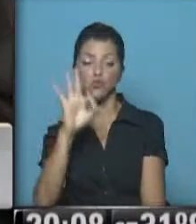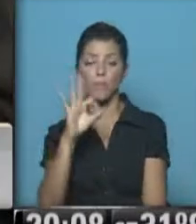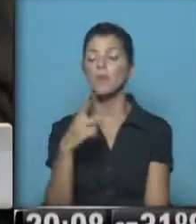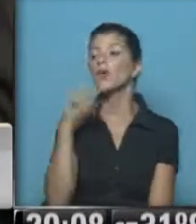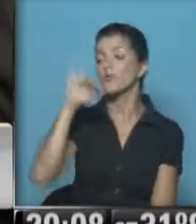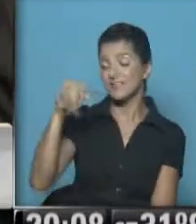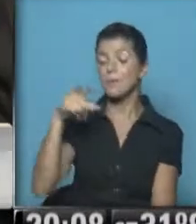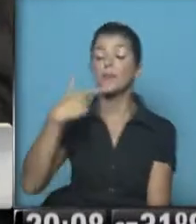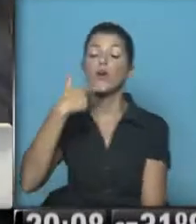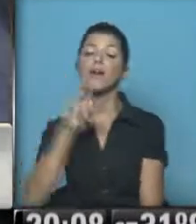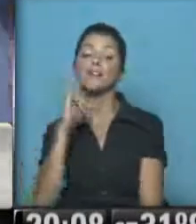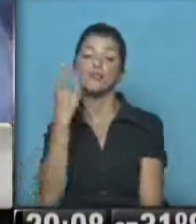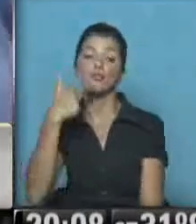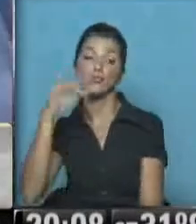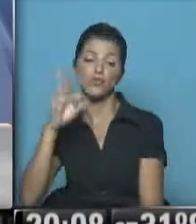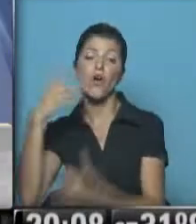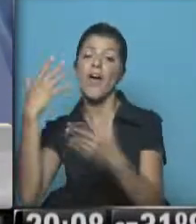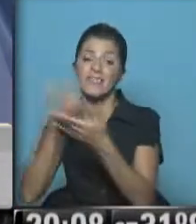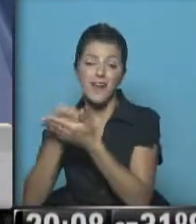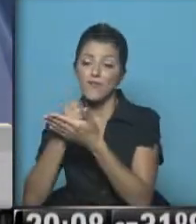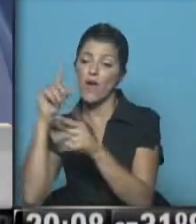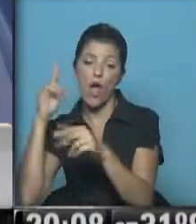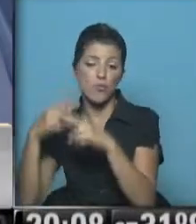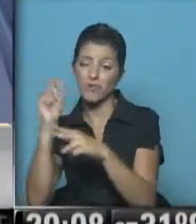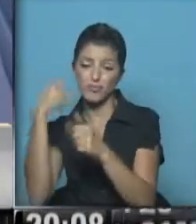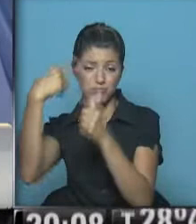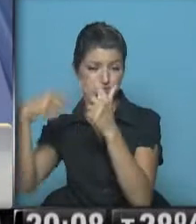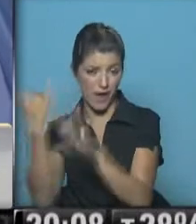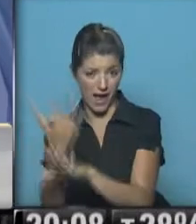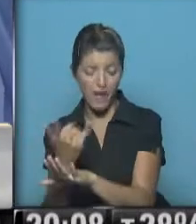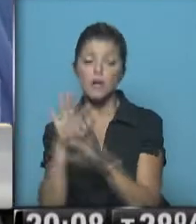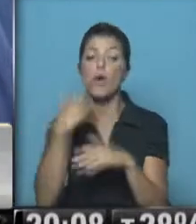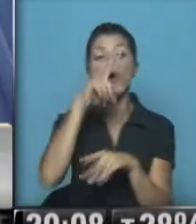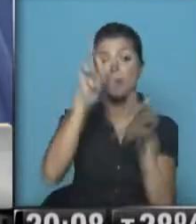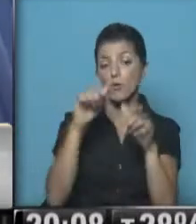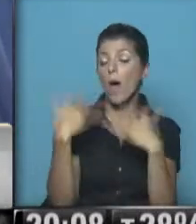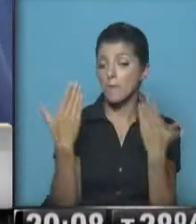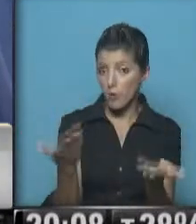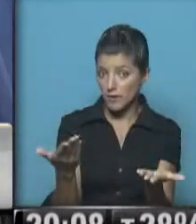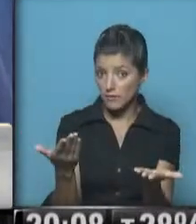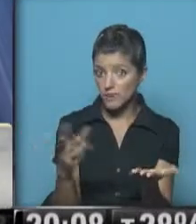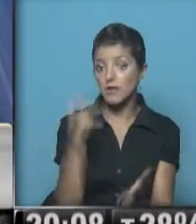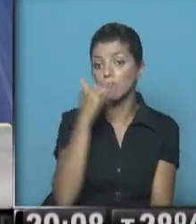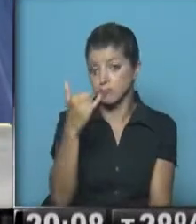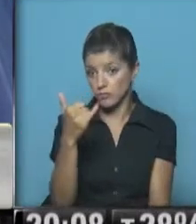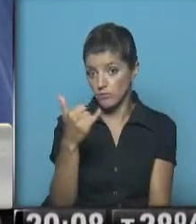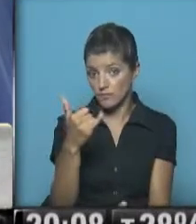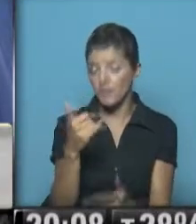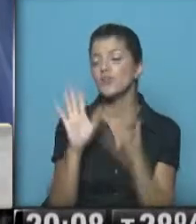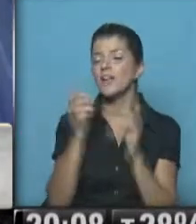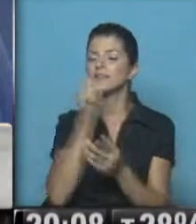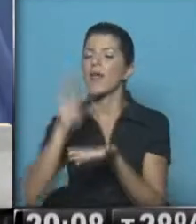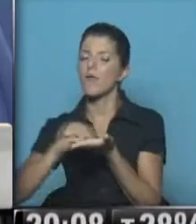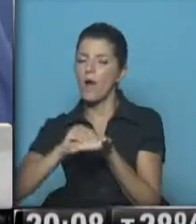flota de teléfonos a su nombre y probablemente lo usen también otras personas. Es decir, si ya se está atajando el abogado, por ahí